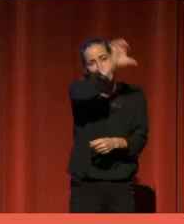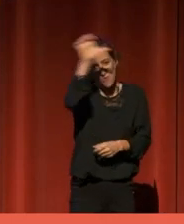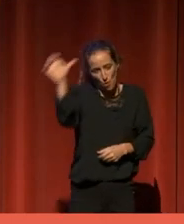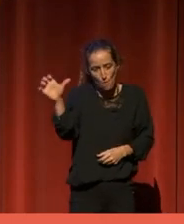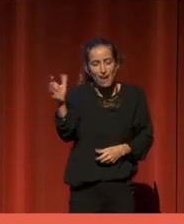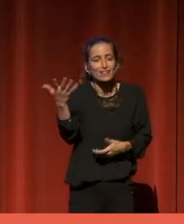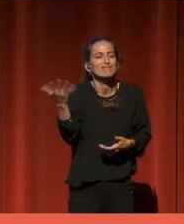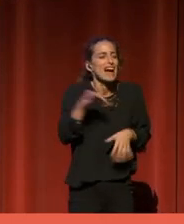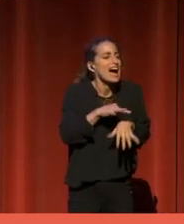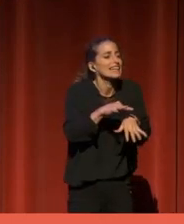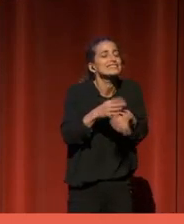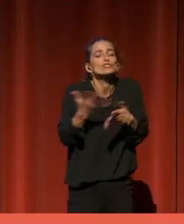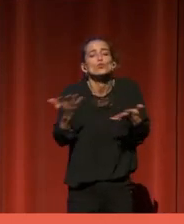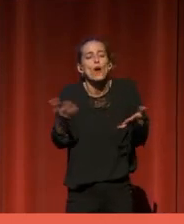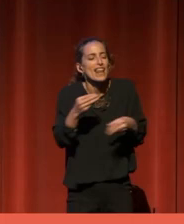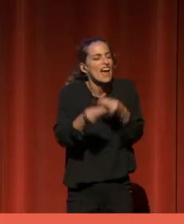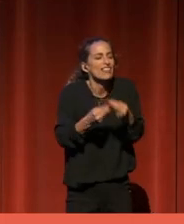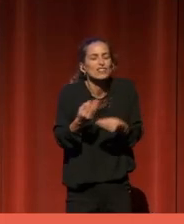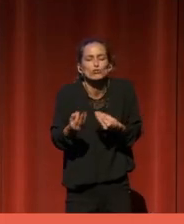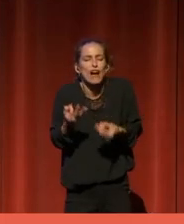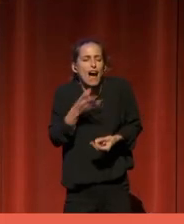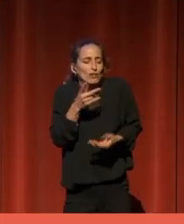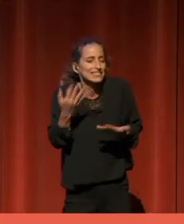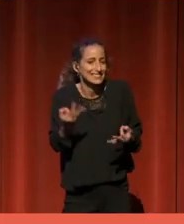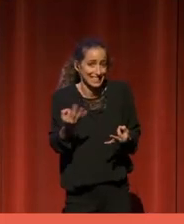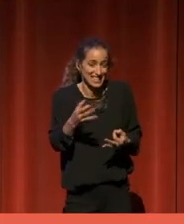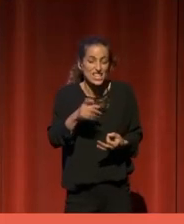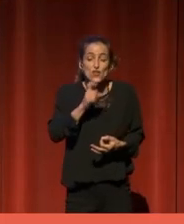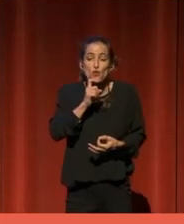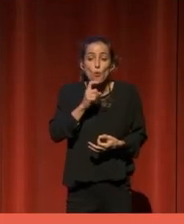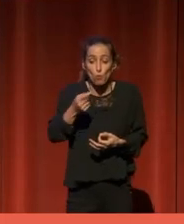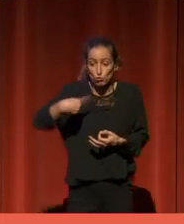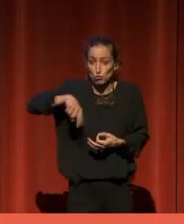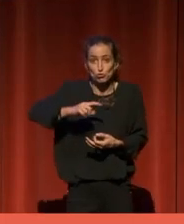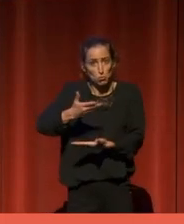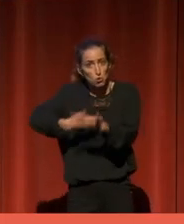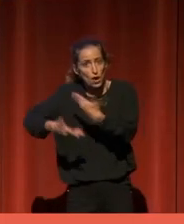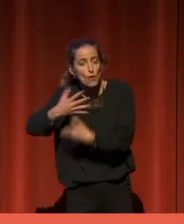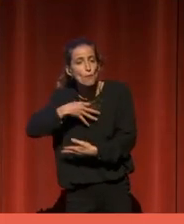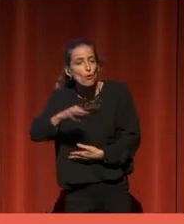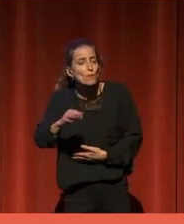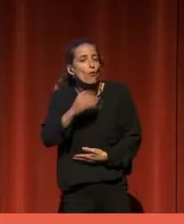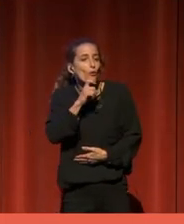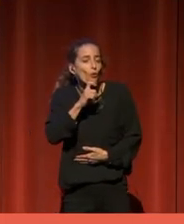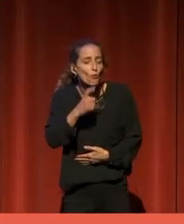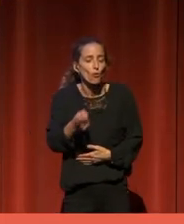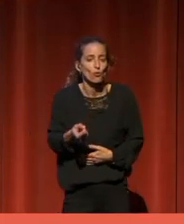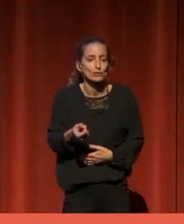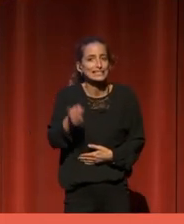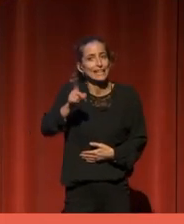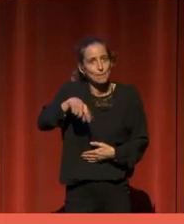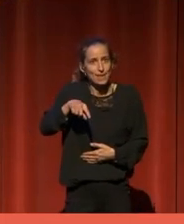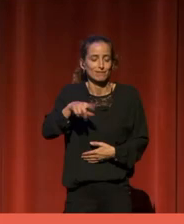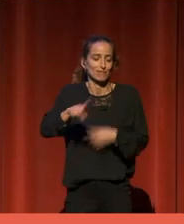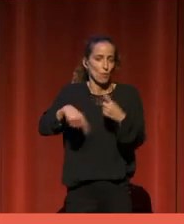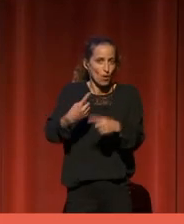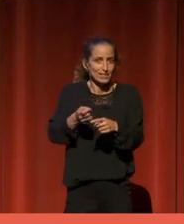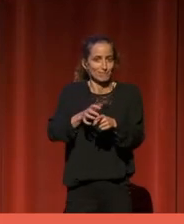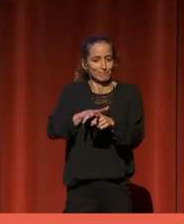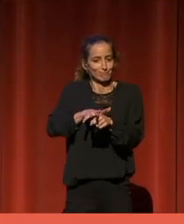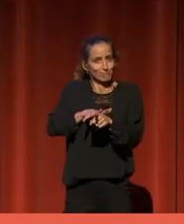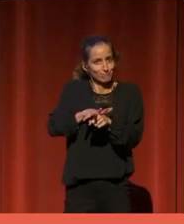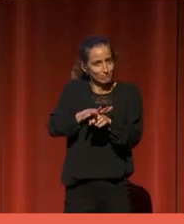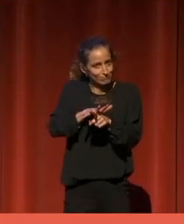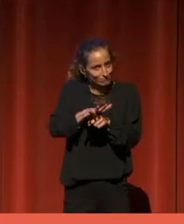agentes qué es lo que están haciendo y Cómo podemos colaborar y tener una influencia a favor de